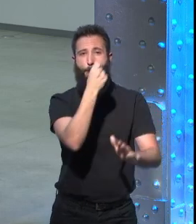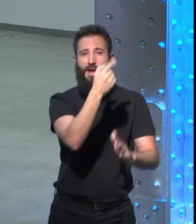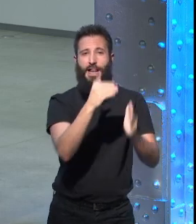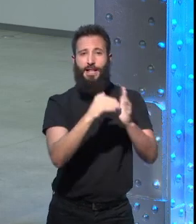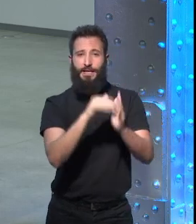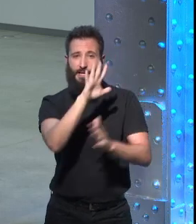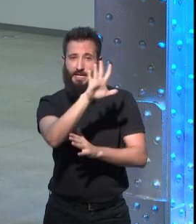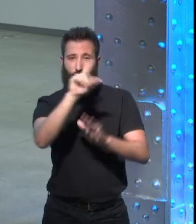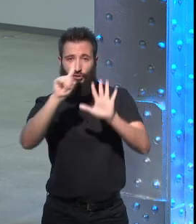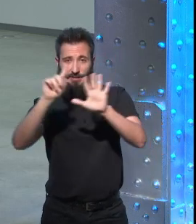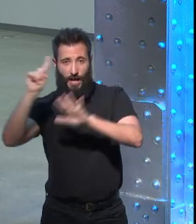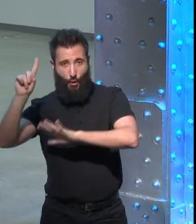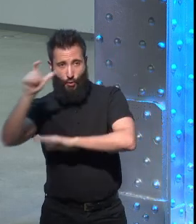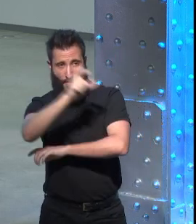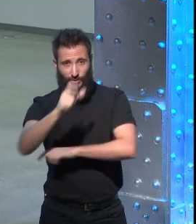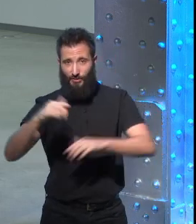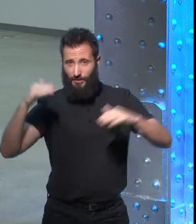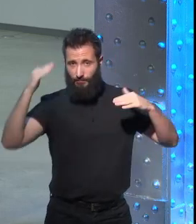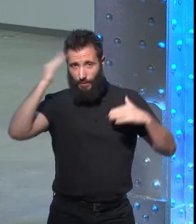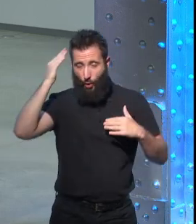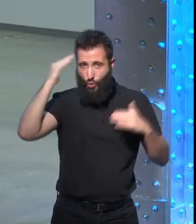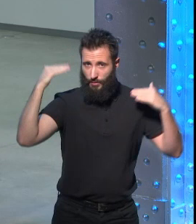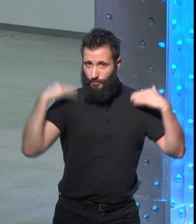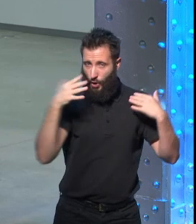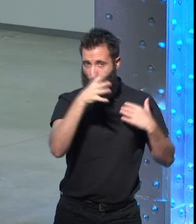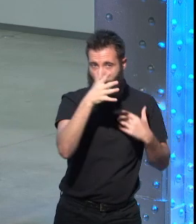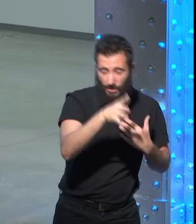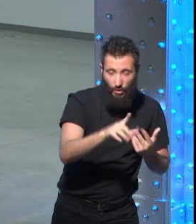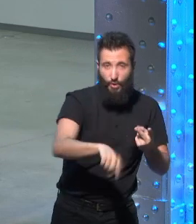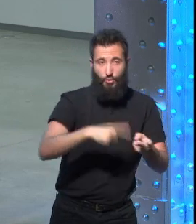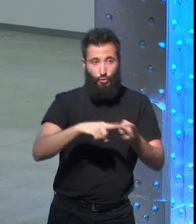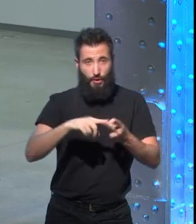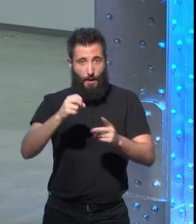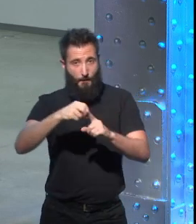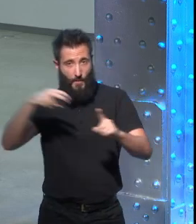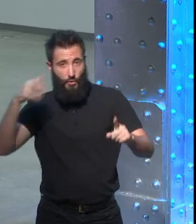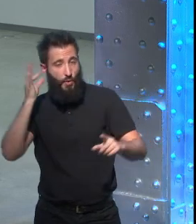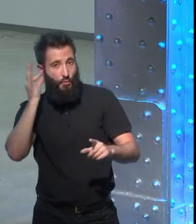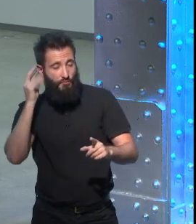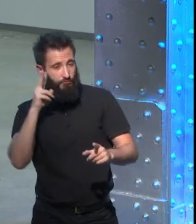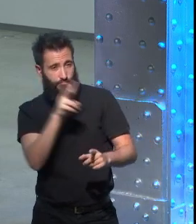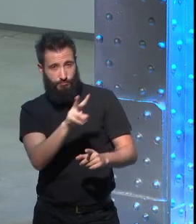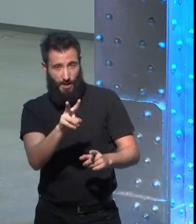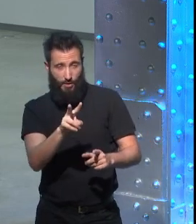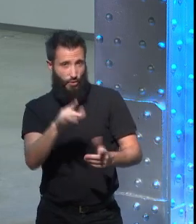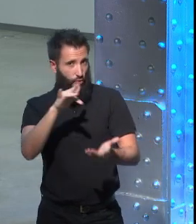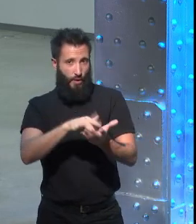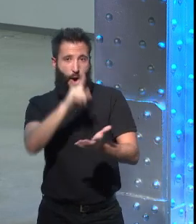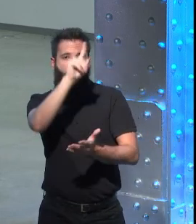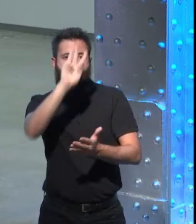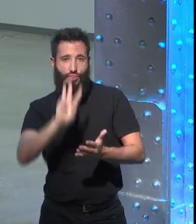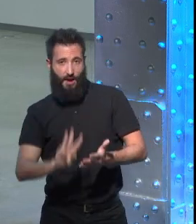1.561 autores de delitos cuando, desde el punto de vista de la mujer, son un